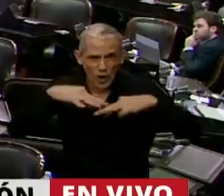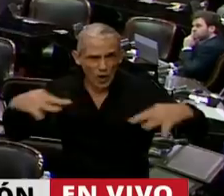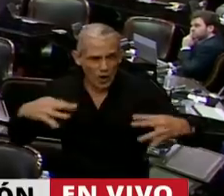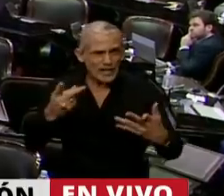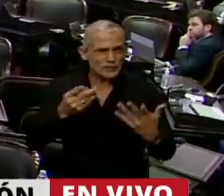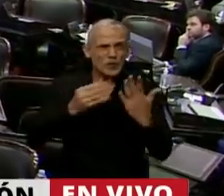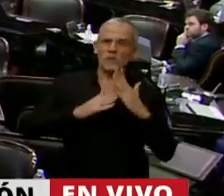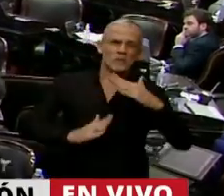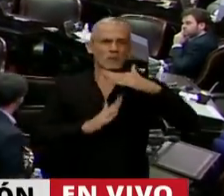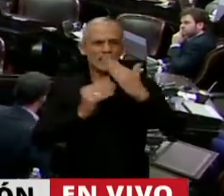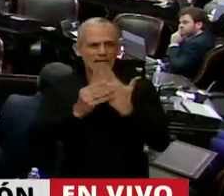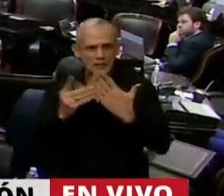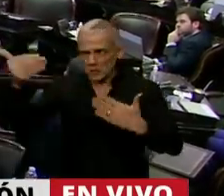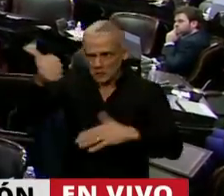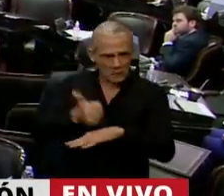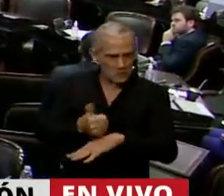de jefatura de gabinete.